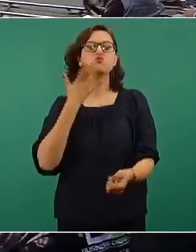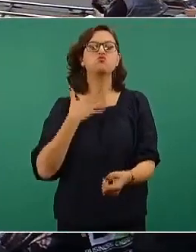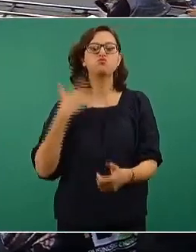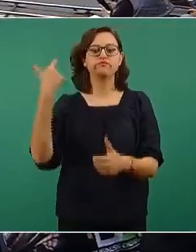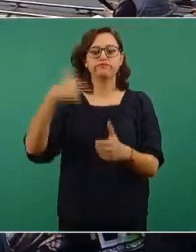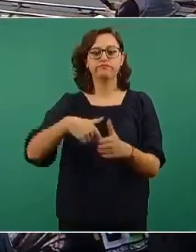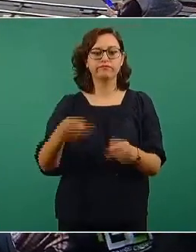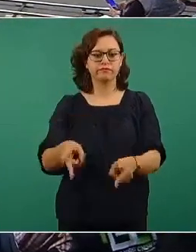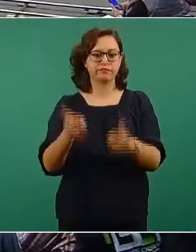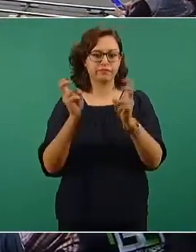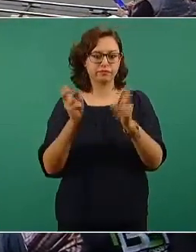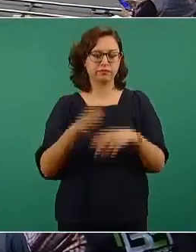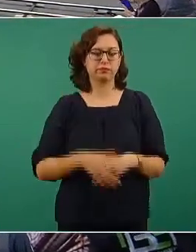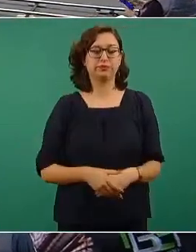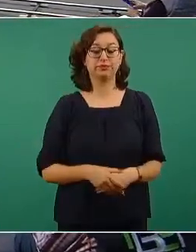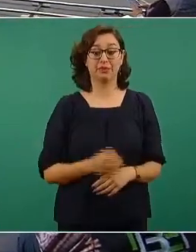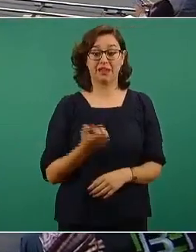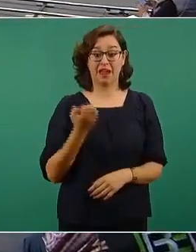Enero,